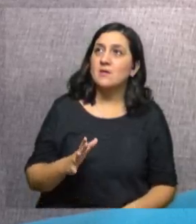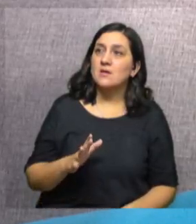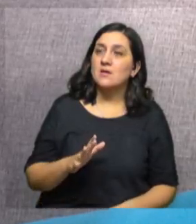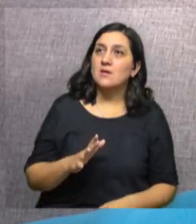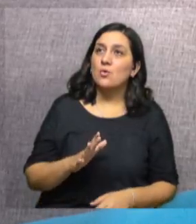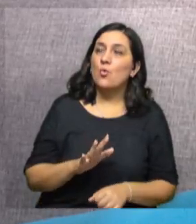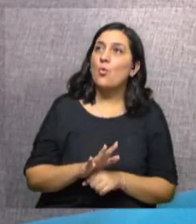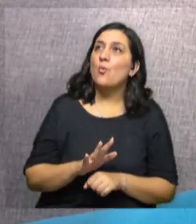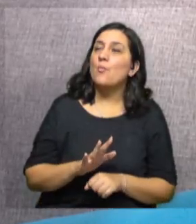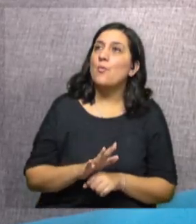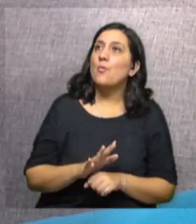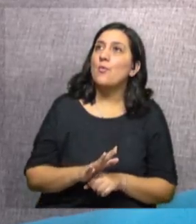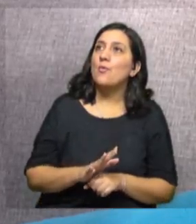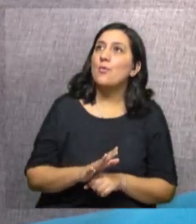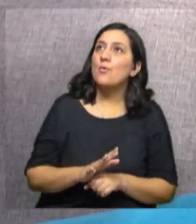como si fuera